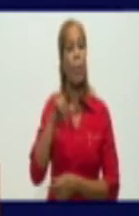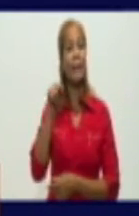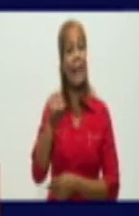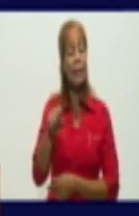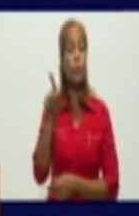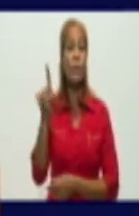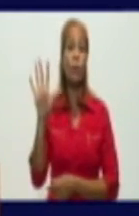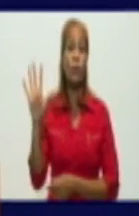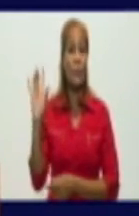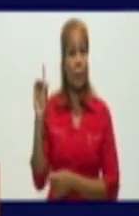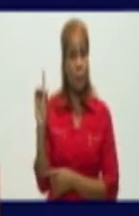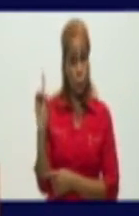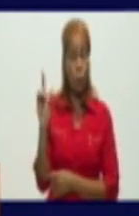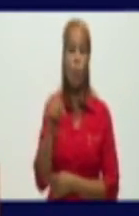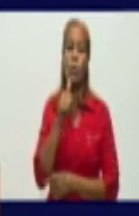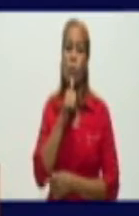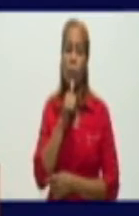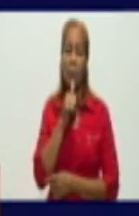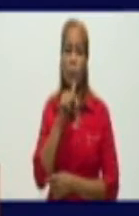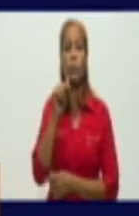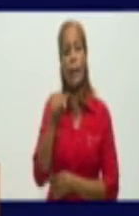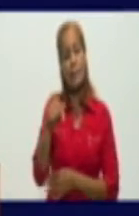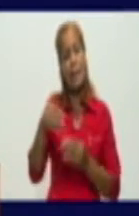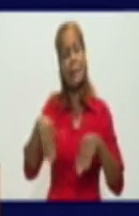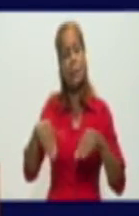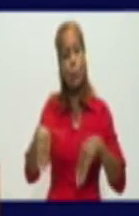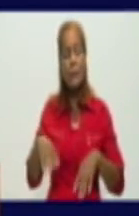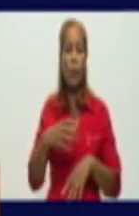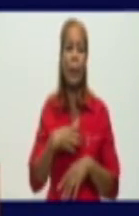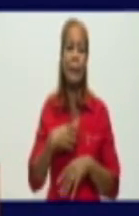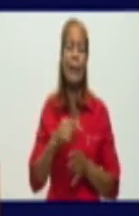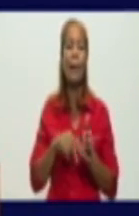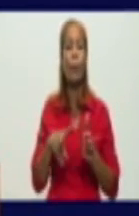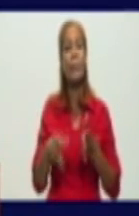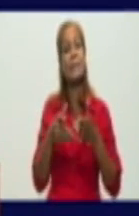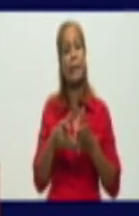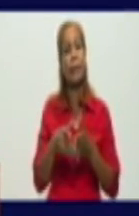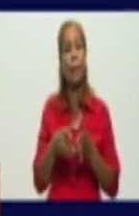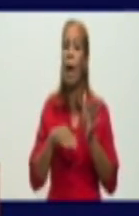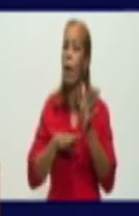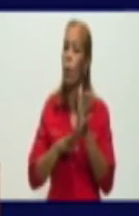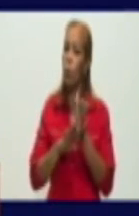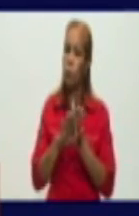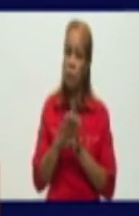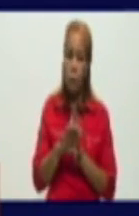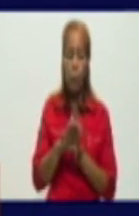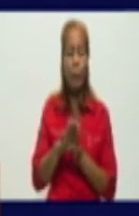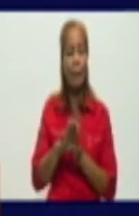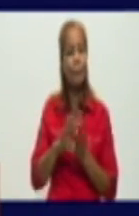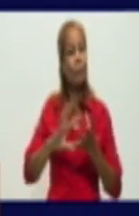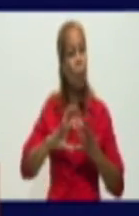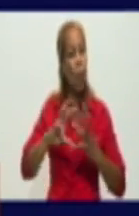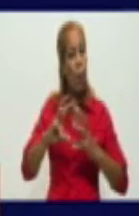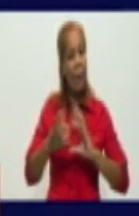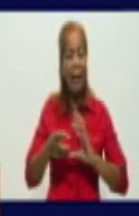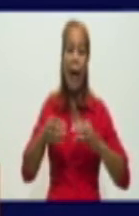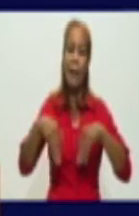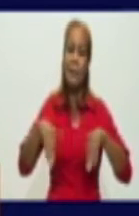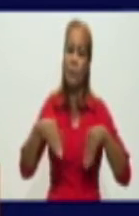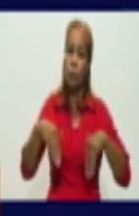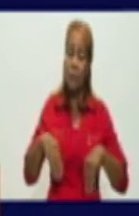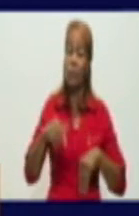151 fueron sospechosos. Es la situación que hoy tiene la provincia, sigue siendo una situación compleja acá en la provincia,